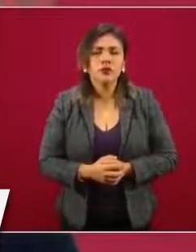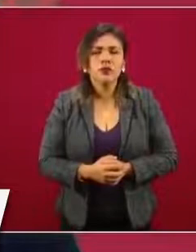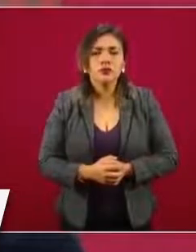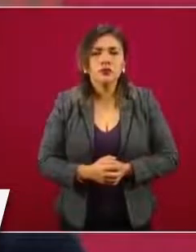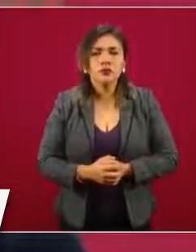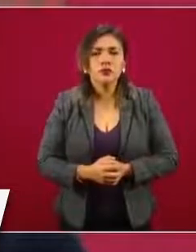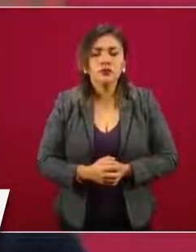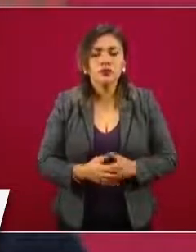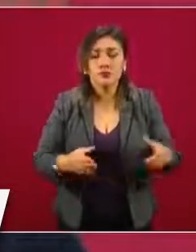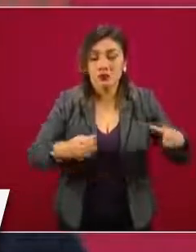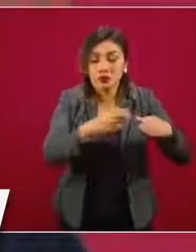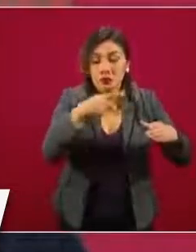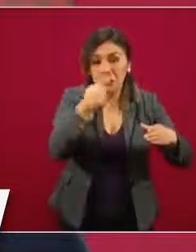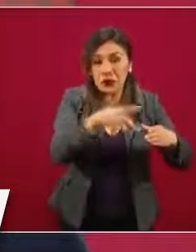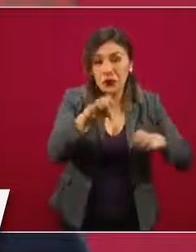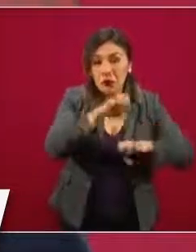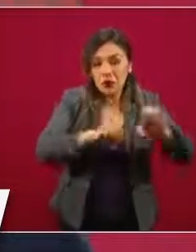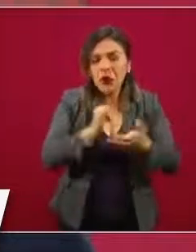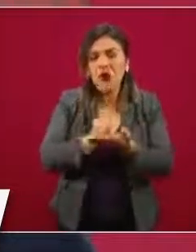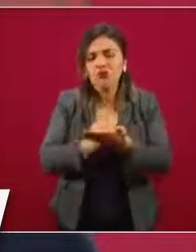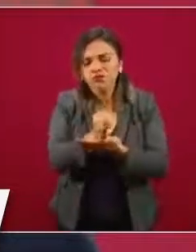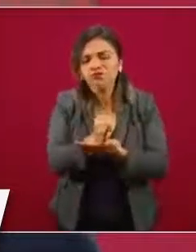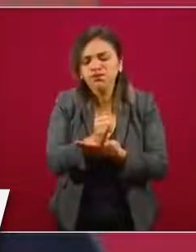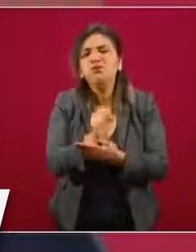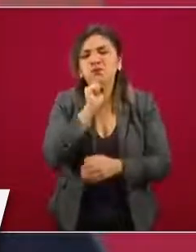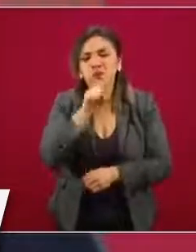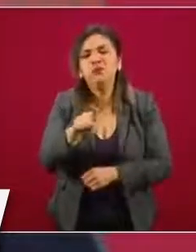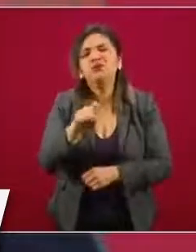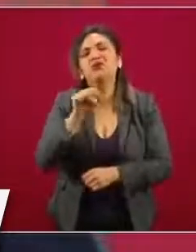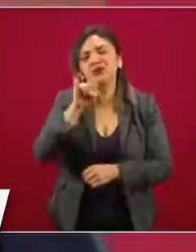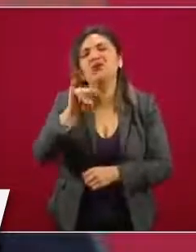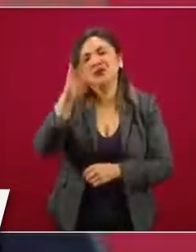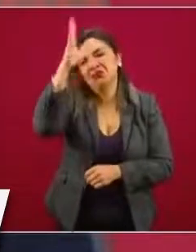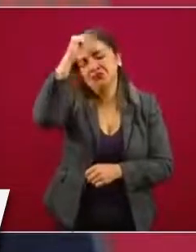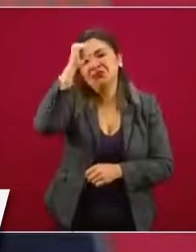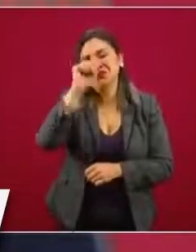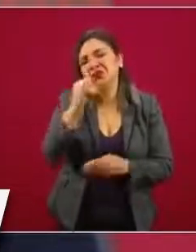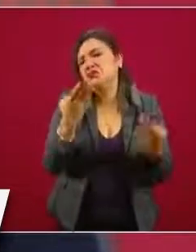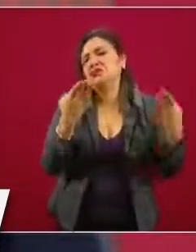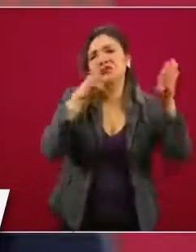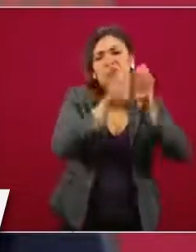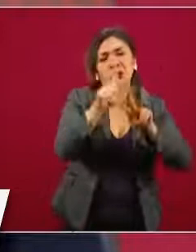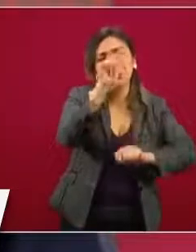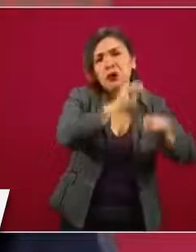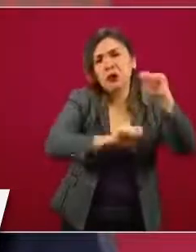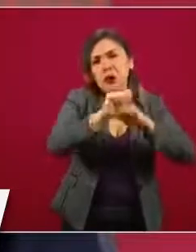y cerrar sus tiendas,